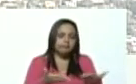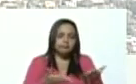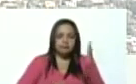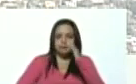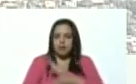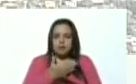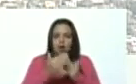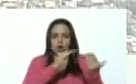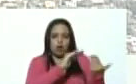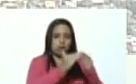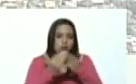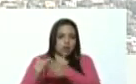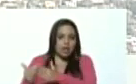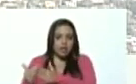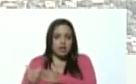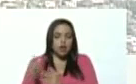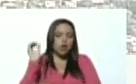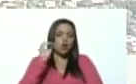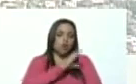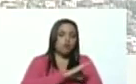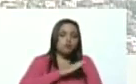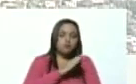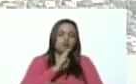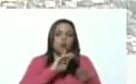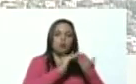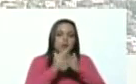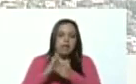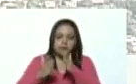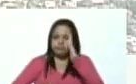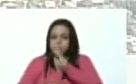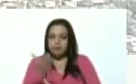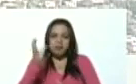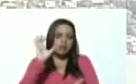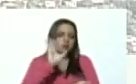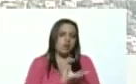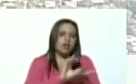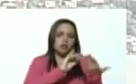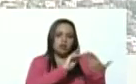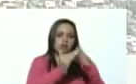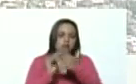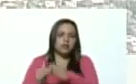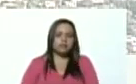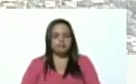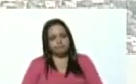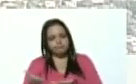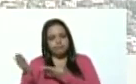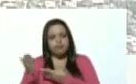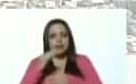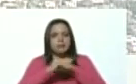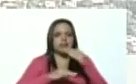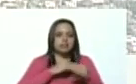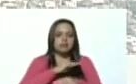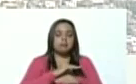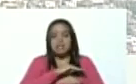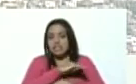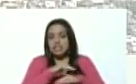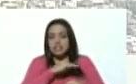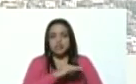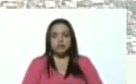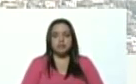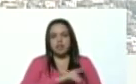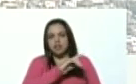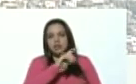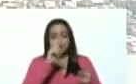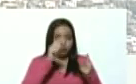las comunas, los consejos comunales rumbo a las ciudades comunales. Continúe, por favor, ministro. Bueno, vertiente número